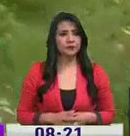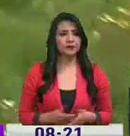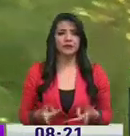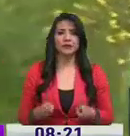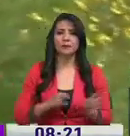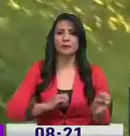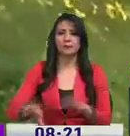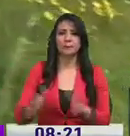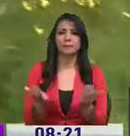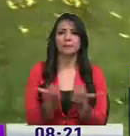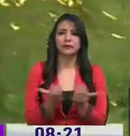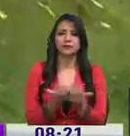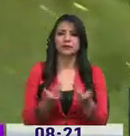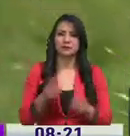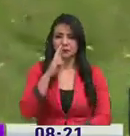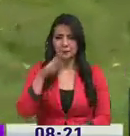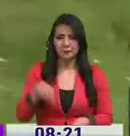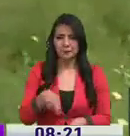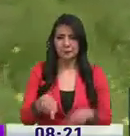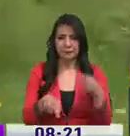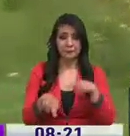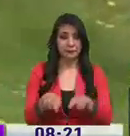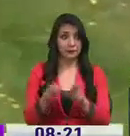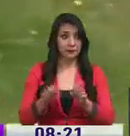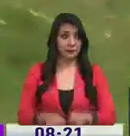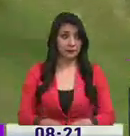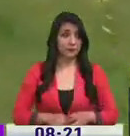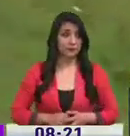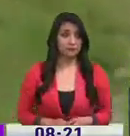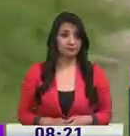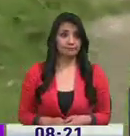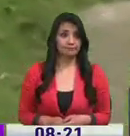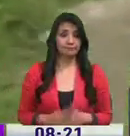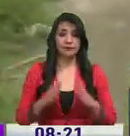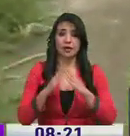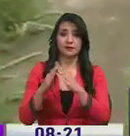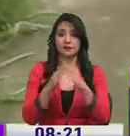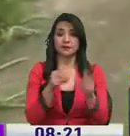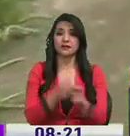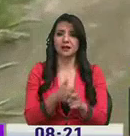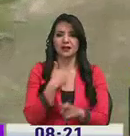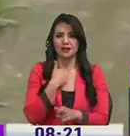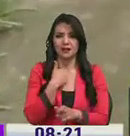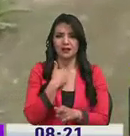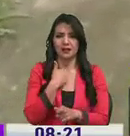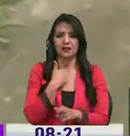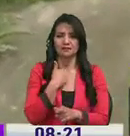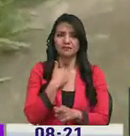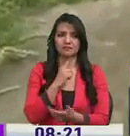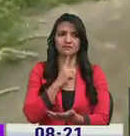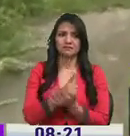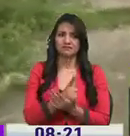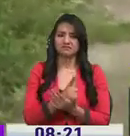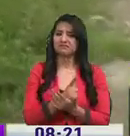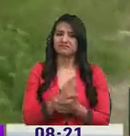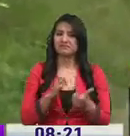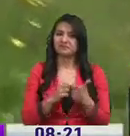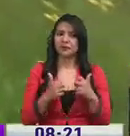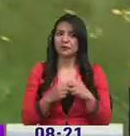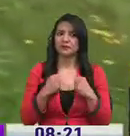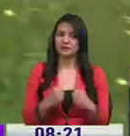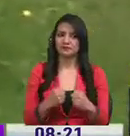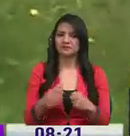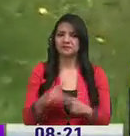de basura y los roedores que se pueden generar aquí para las casas aledañas, la verdad, bastante molestos de todas estas